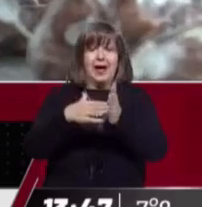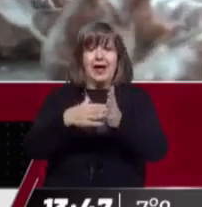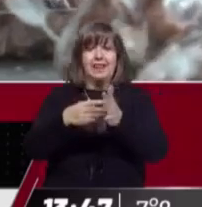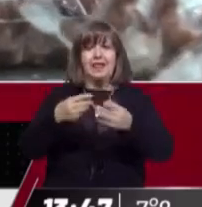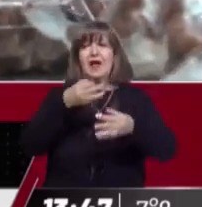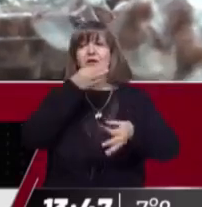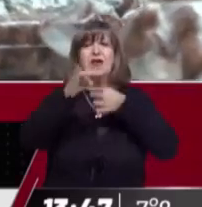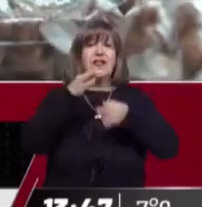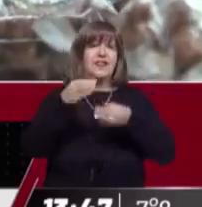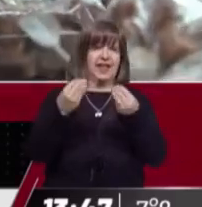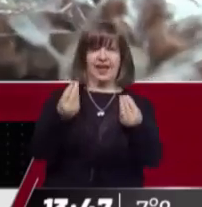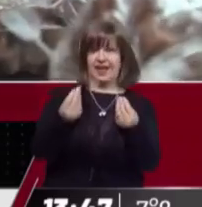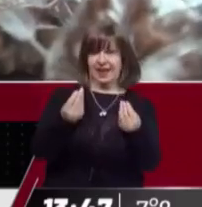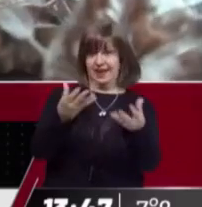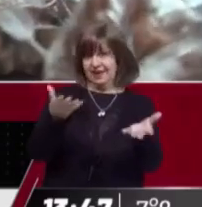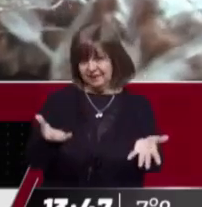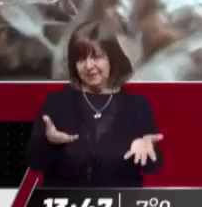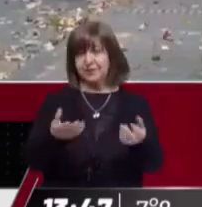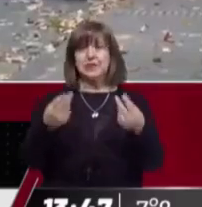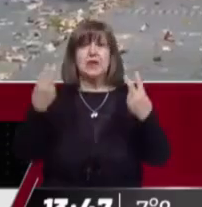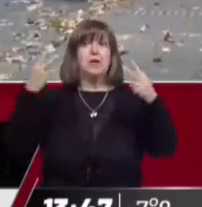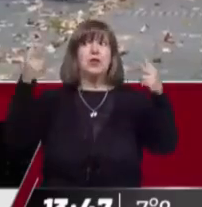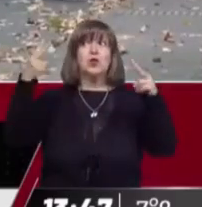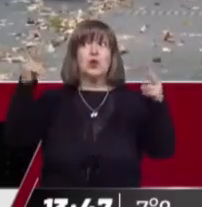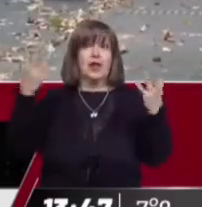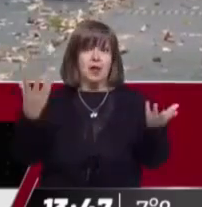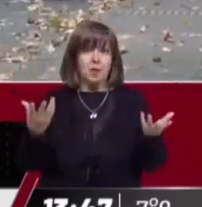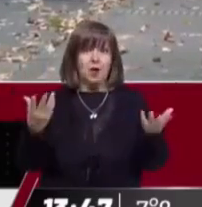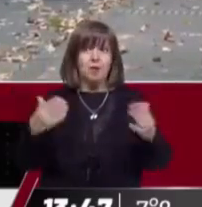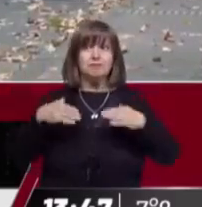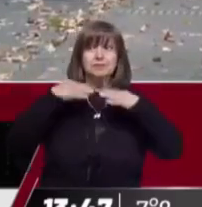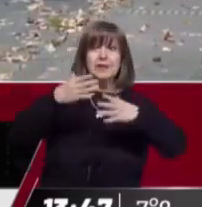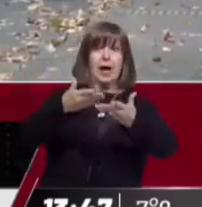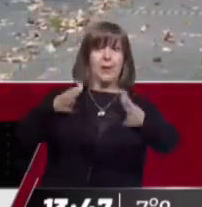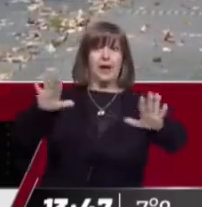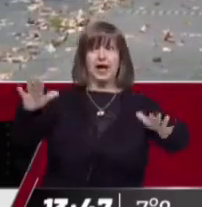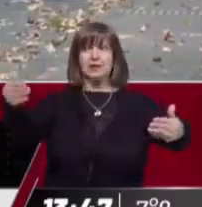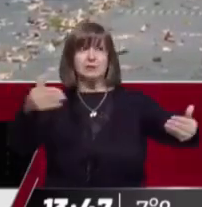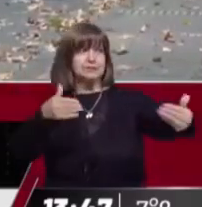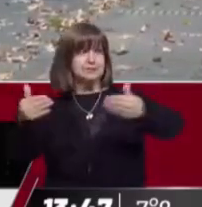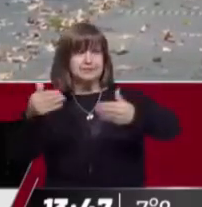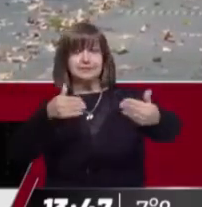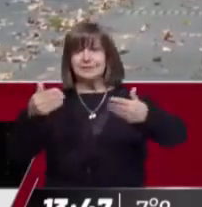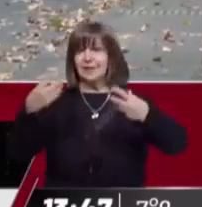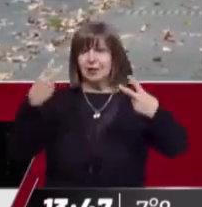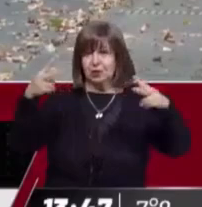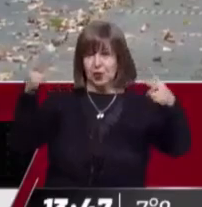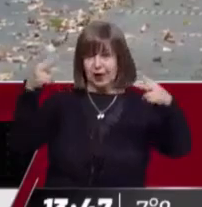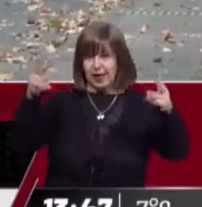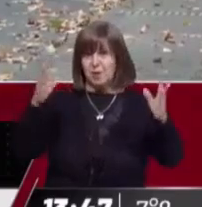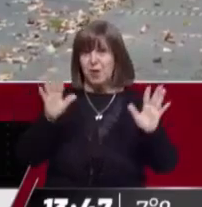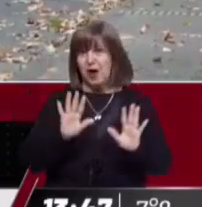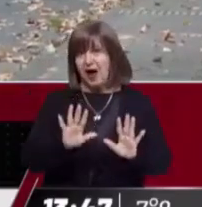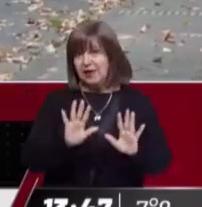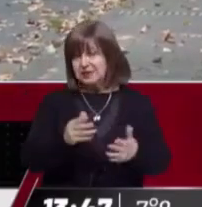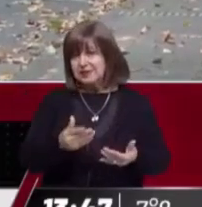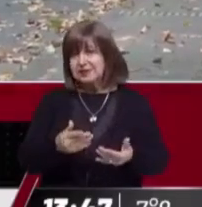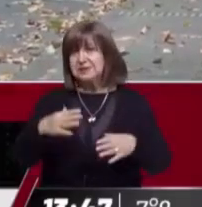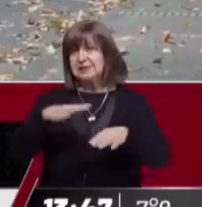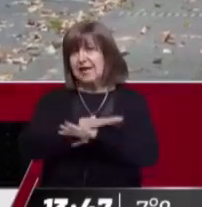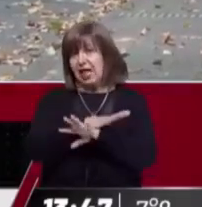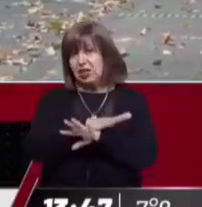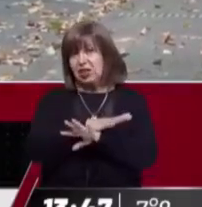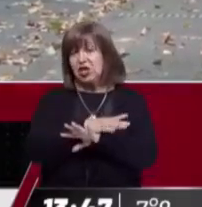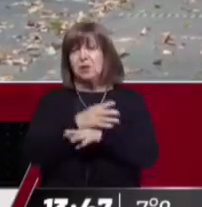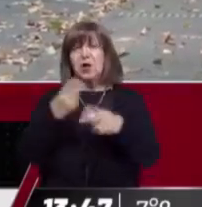relacionado con con el sector de turismo esto que la ciudad de Mendoza sigue siendo el espejo de la provincia y